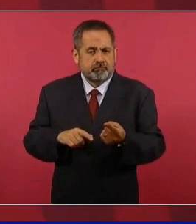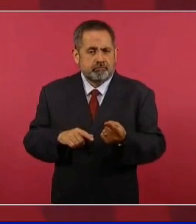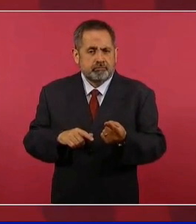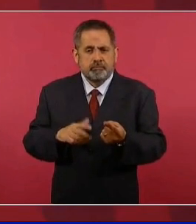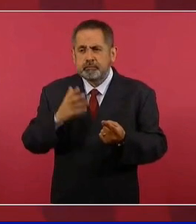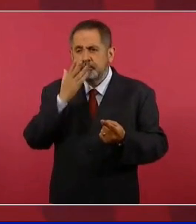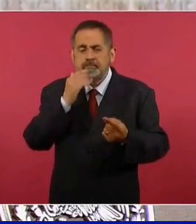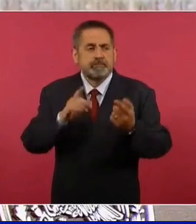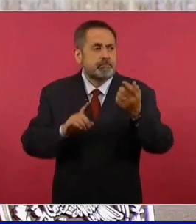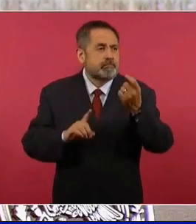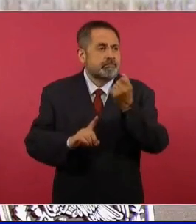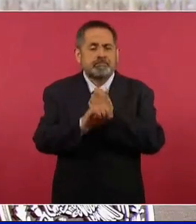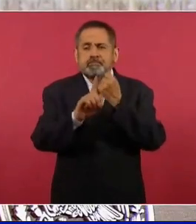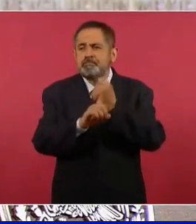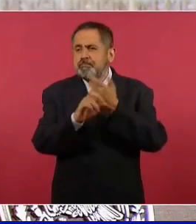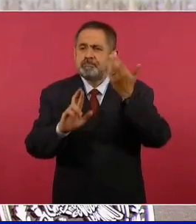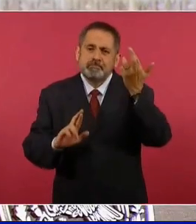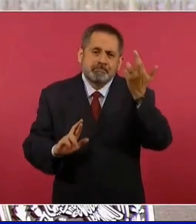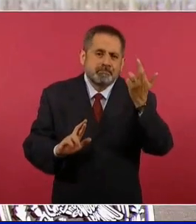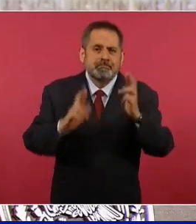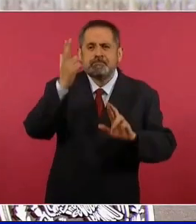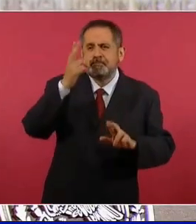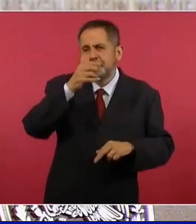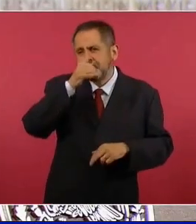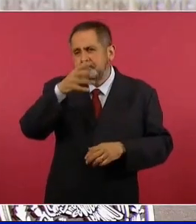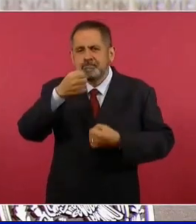estallamientos de huelga